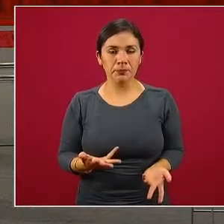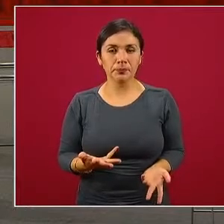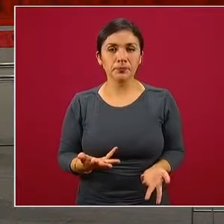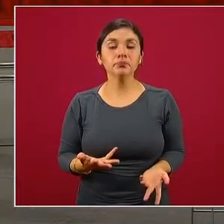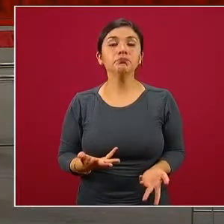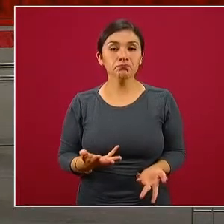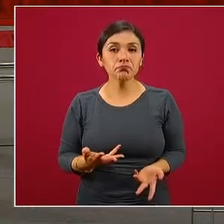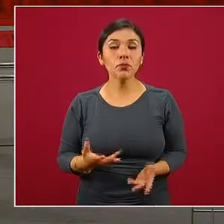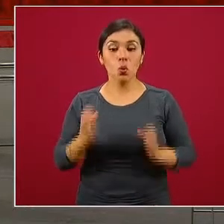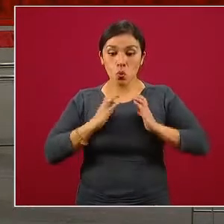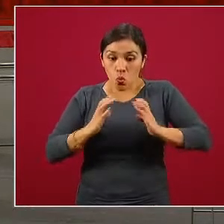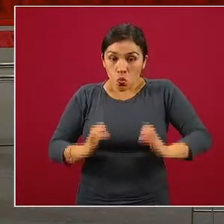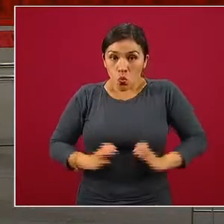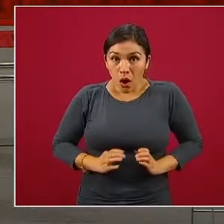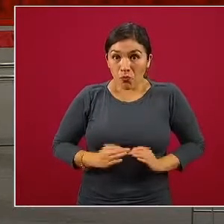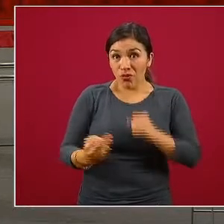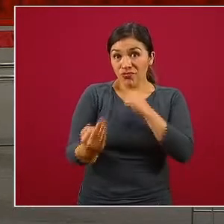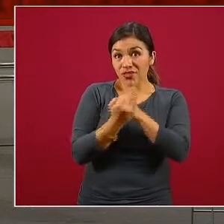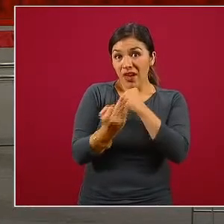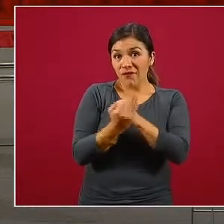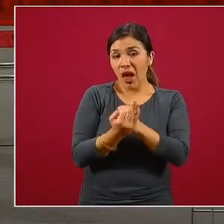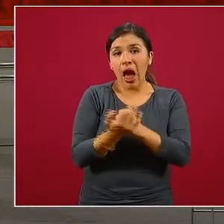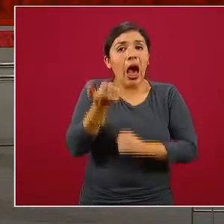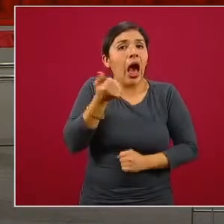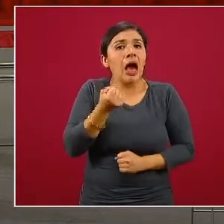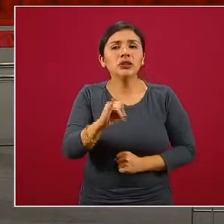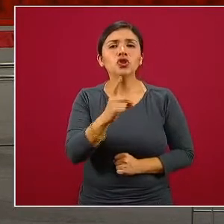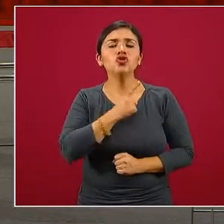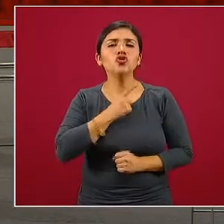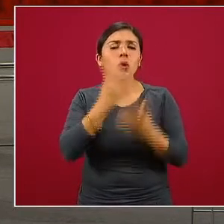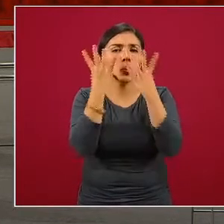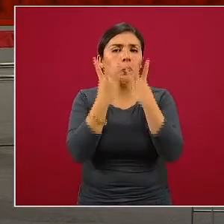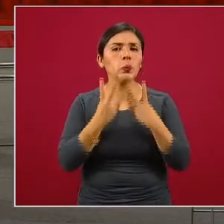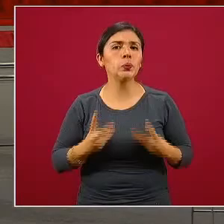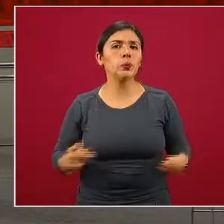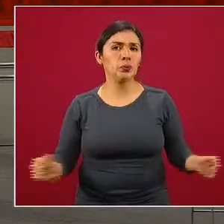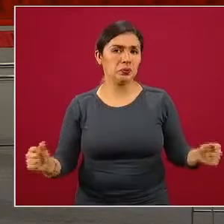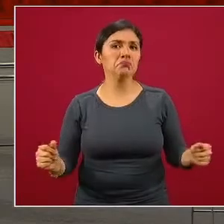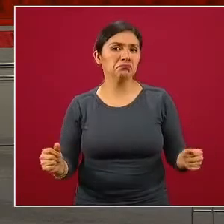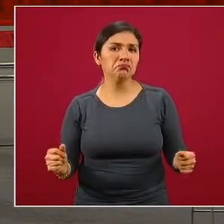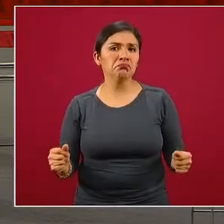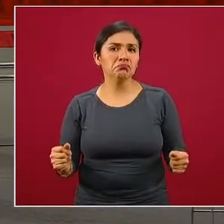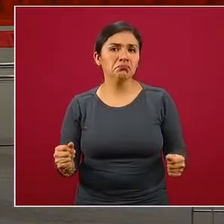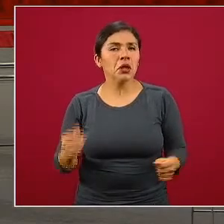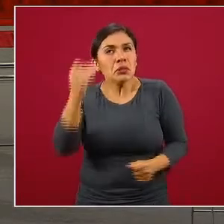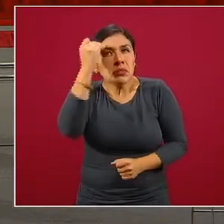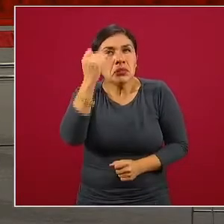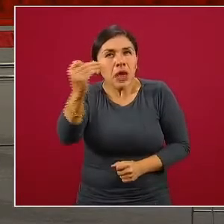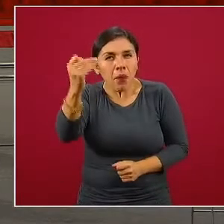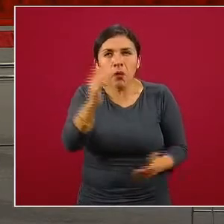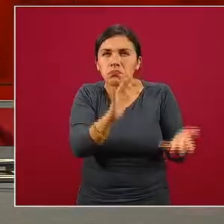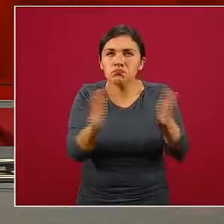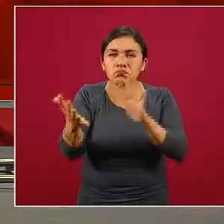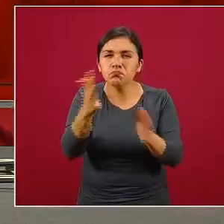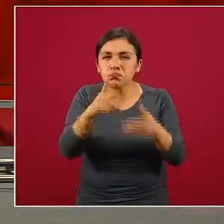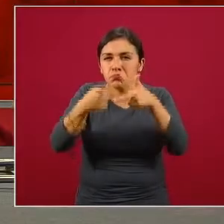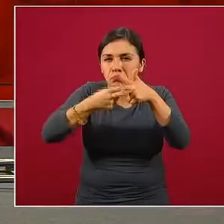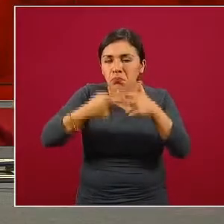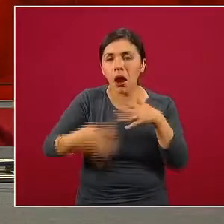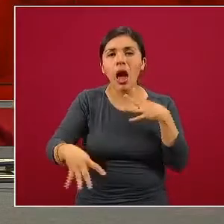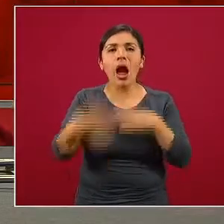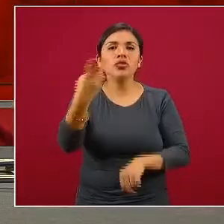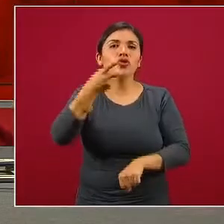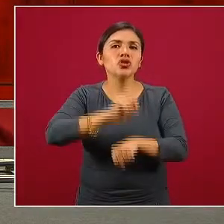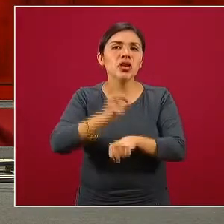El sistema inmune, el sistema de defensas eventualmente va a eliminar el virus. Se ha considerado un periodo precisamente de 14 días en el que se